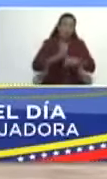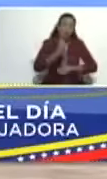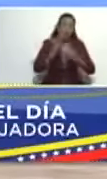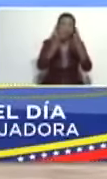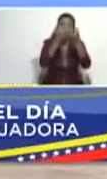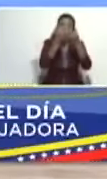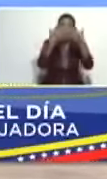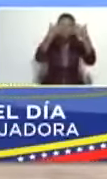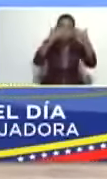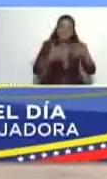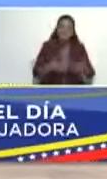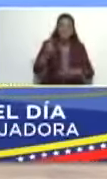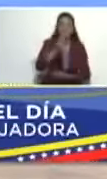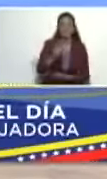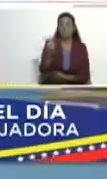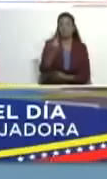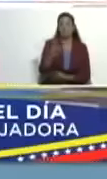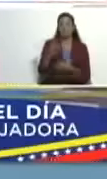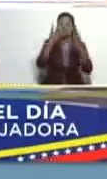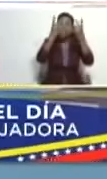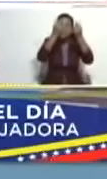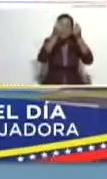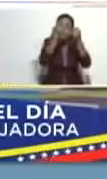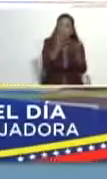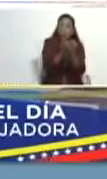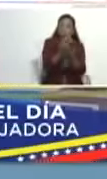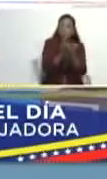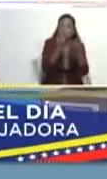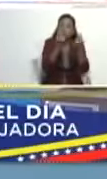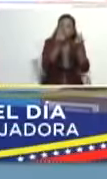economía de Venezuela.